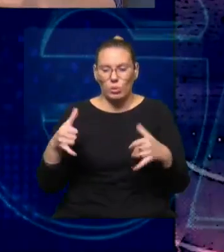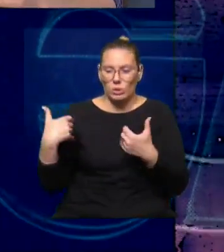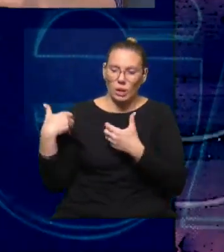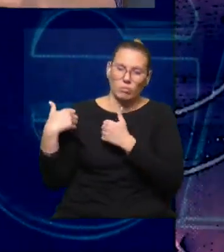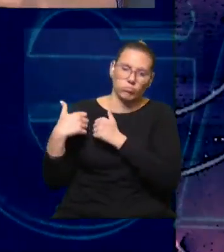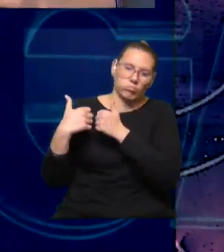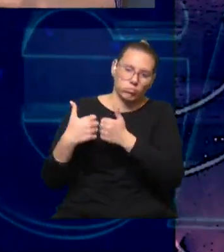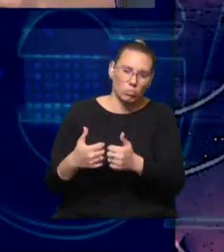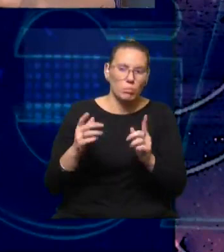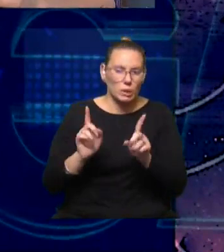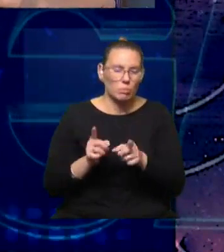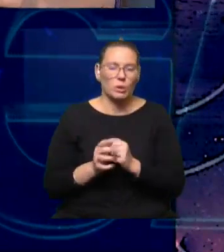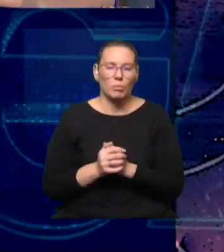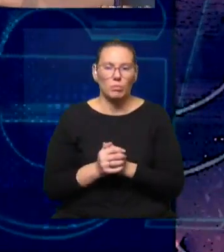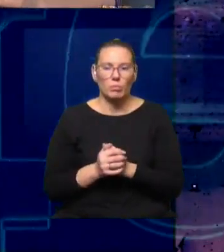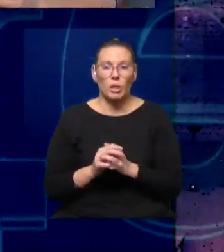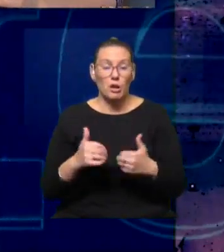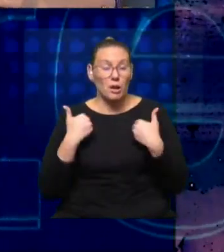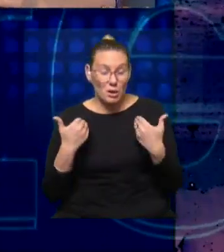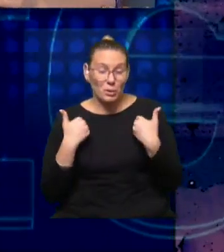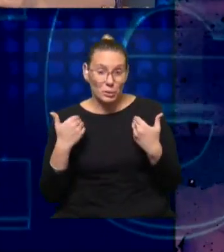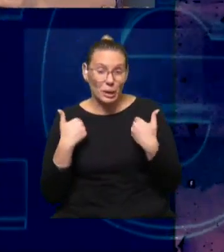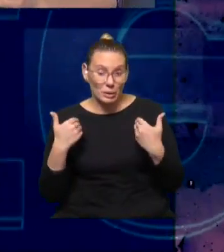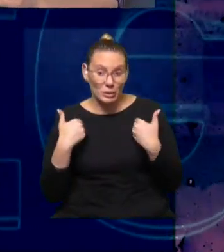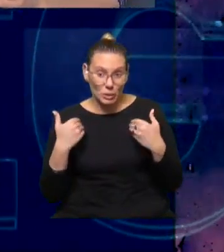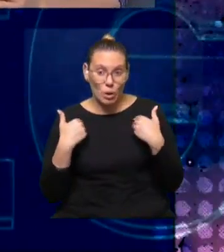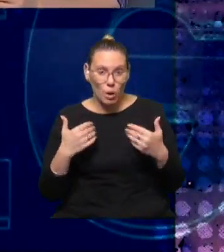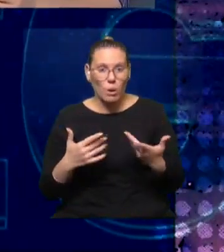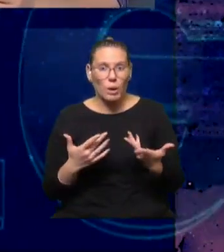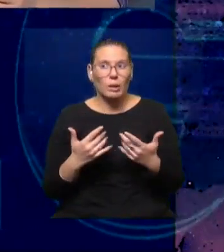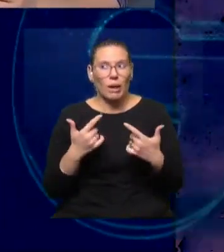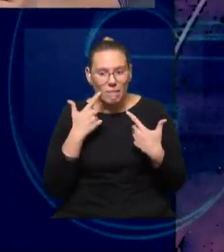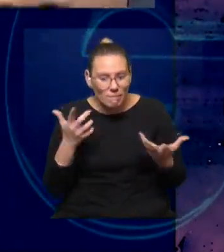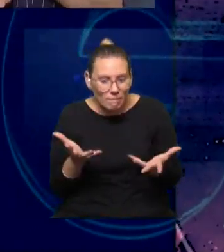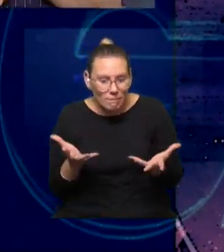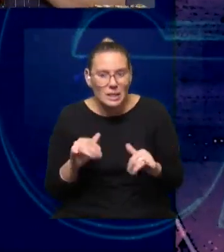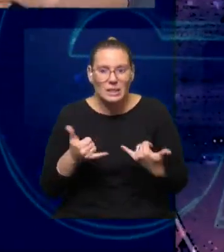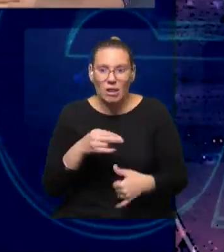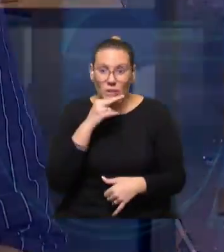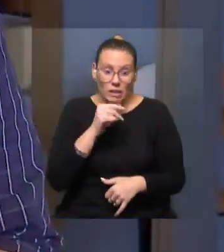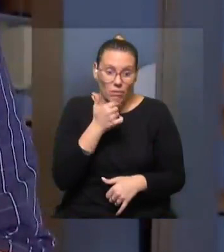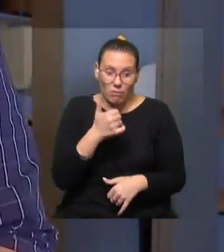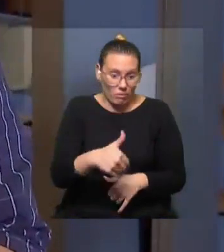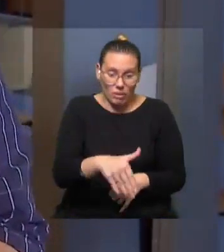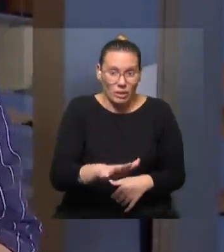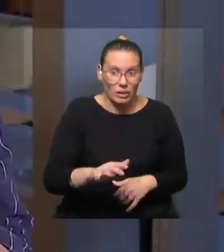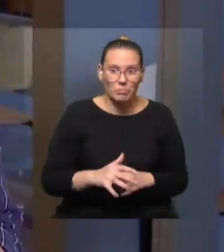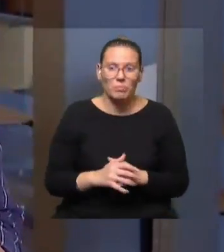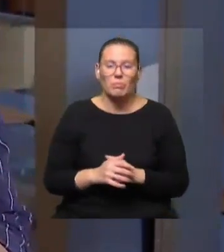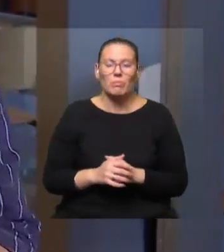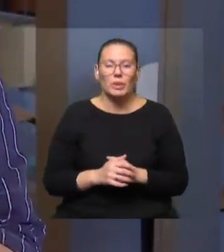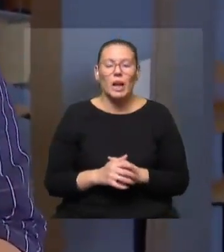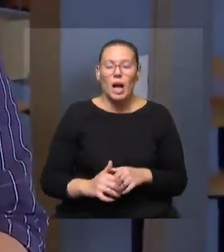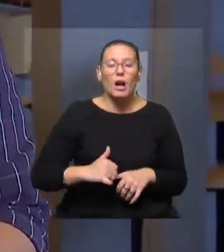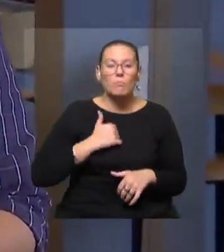acompaña hace mucho tiempo así que ya contentos y y muy entusiasmado esperando que llegue el viernes estamos y nomás muy bien bueno